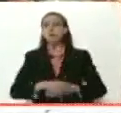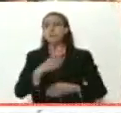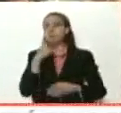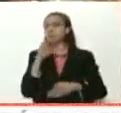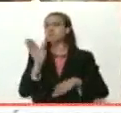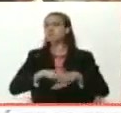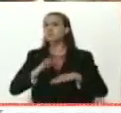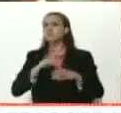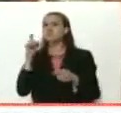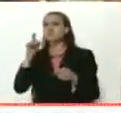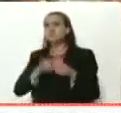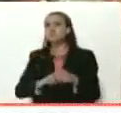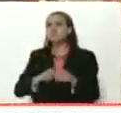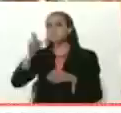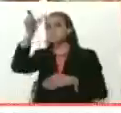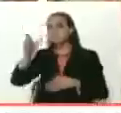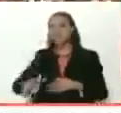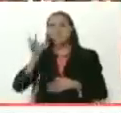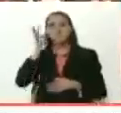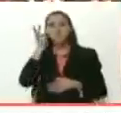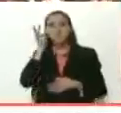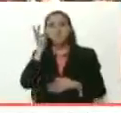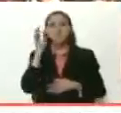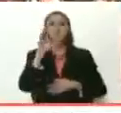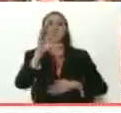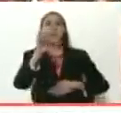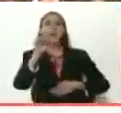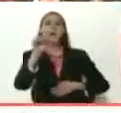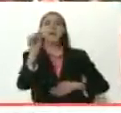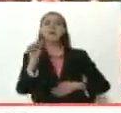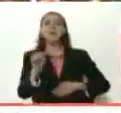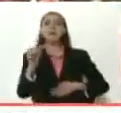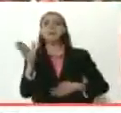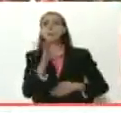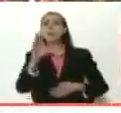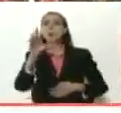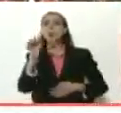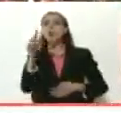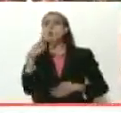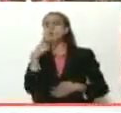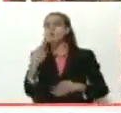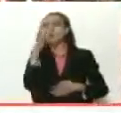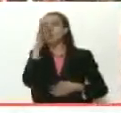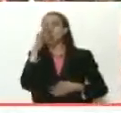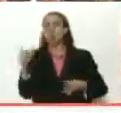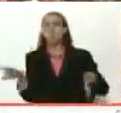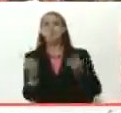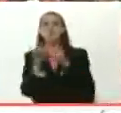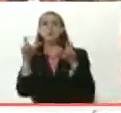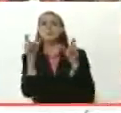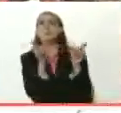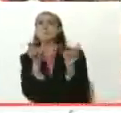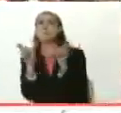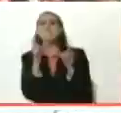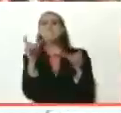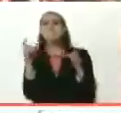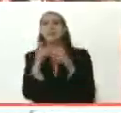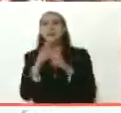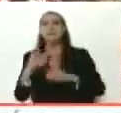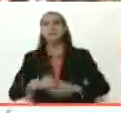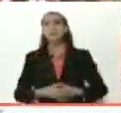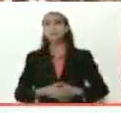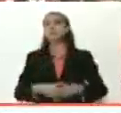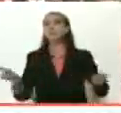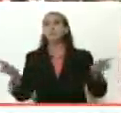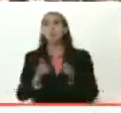por qué ponían el las y los cada vez que se podía. Una burla. pero es la misma burla que hicieron de los indígenas, es la